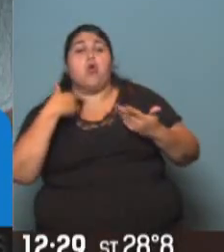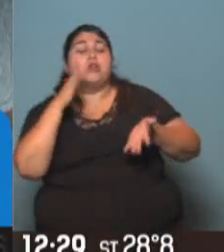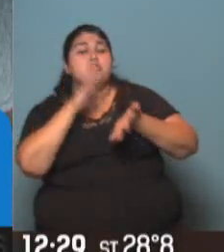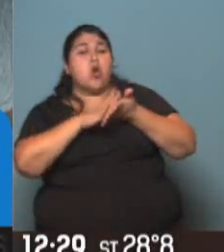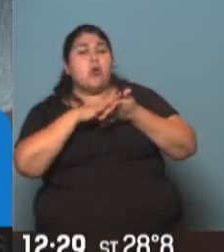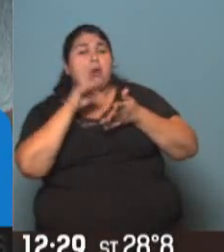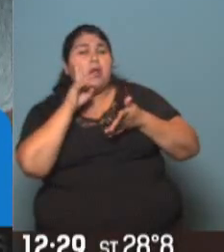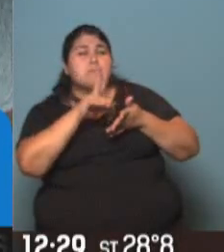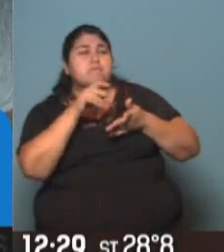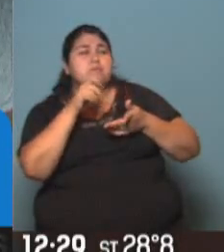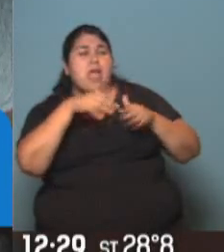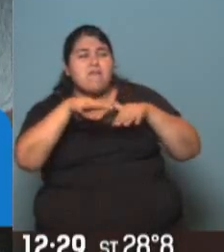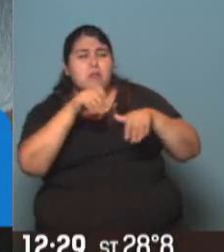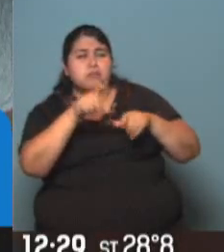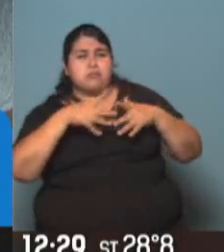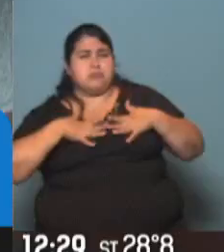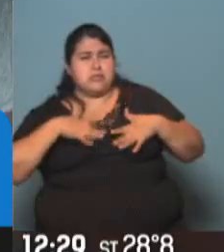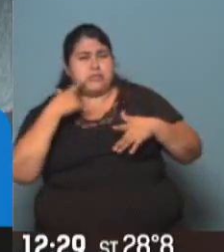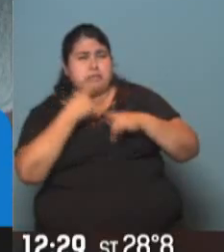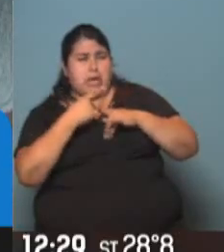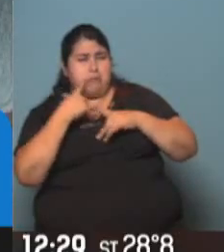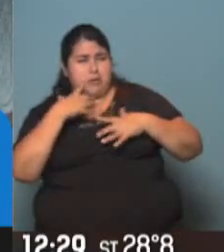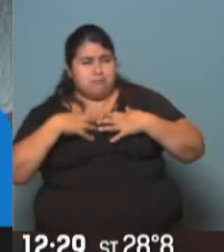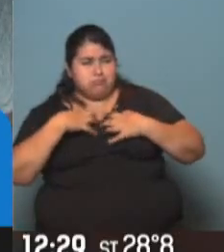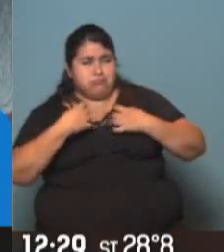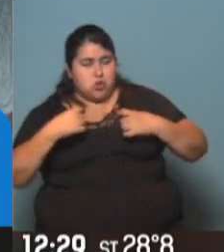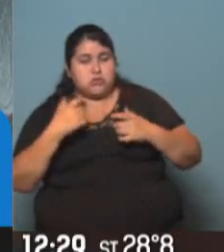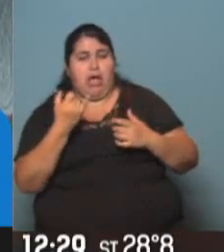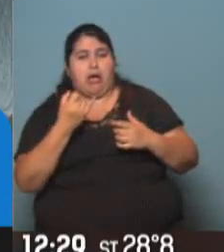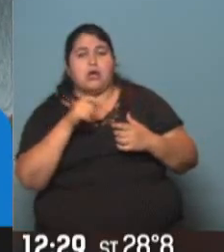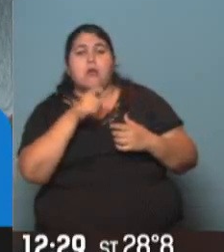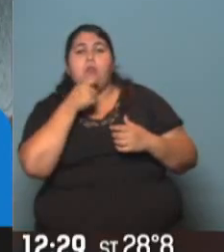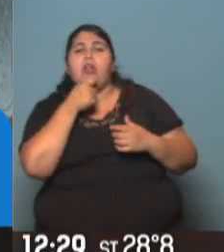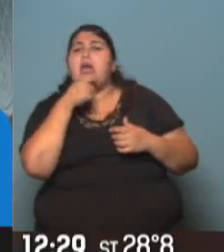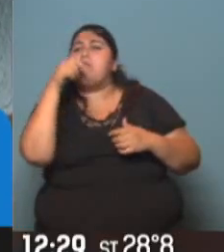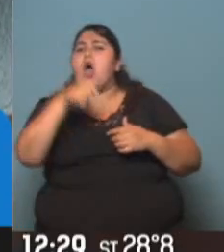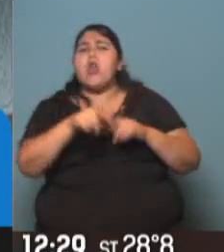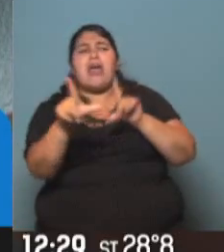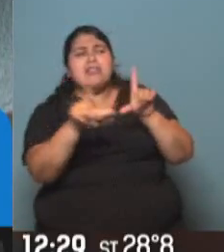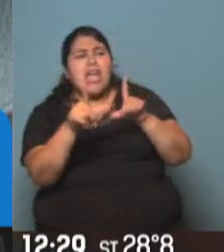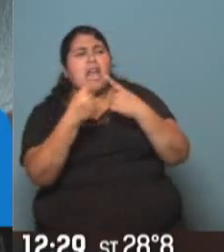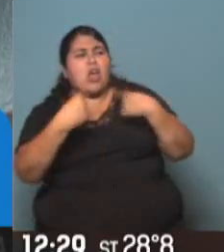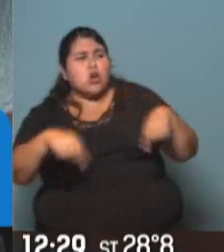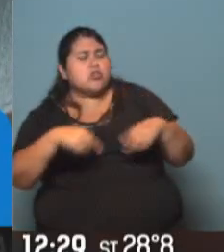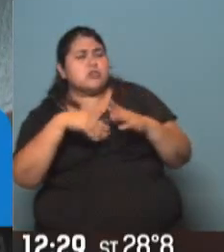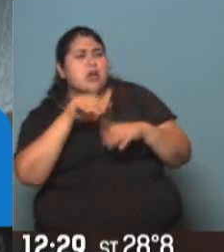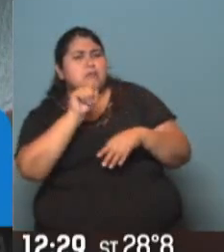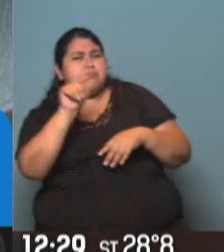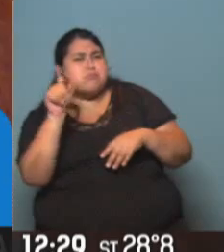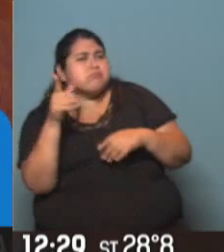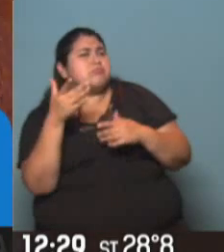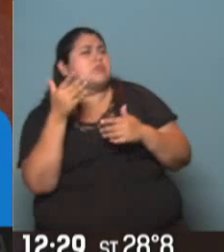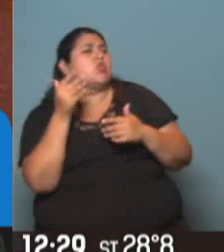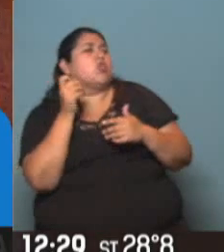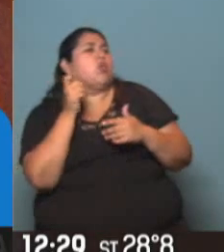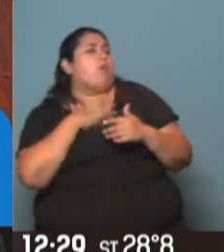dinar yo nunca es tranquilo por lo general es virulento no es fuerte qué pasa con los medios de comunicación hoy en día que son autogestionadas o que uno